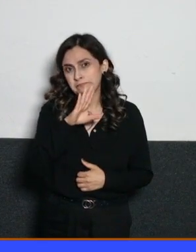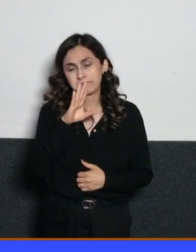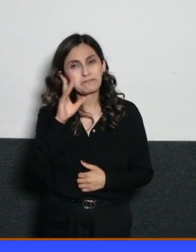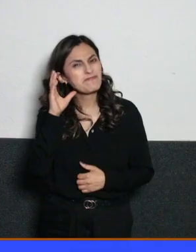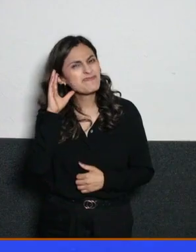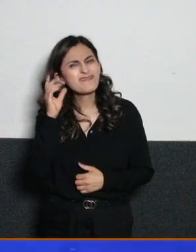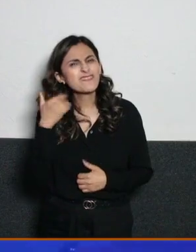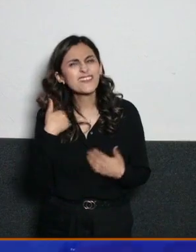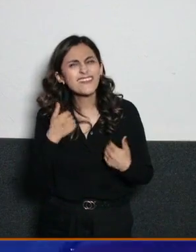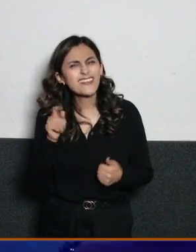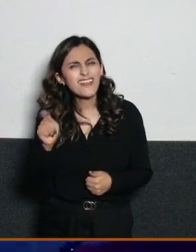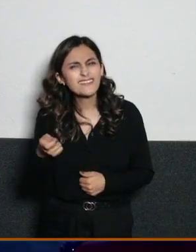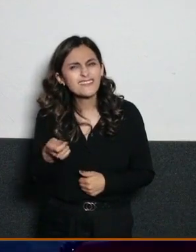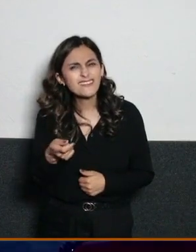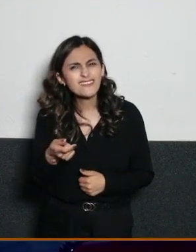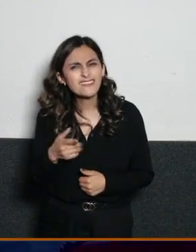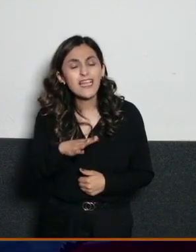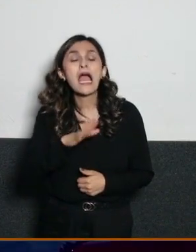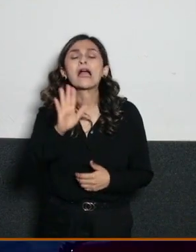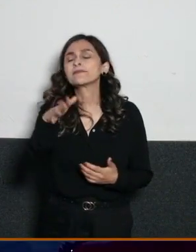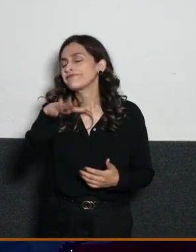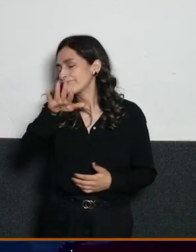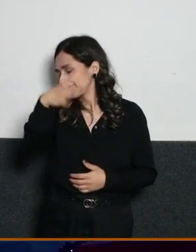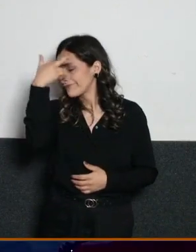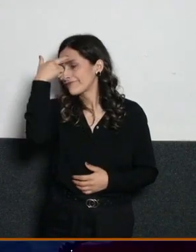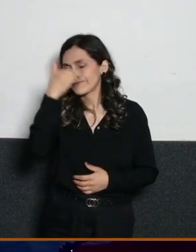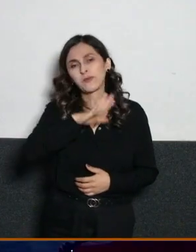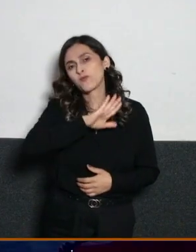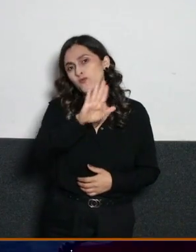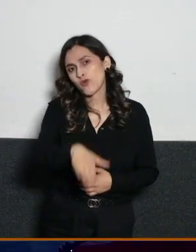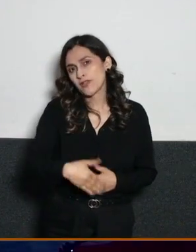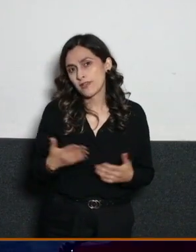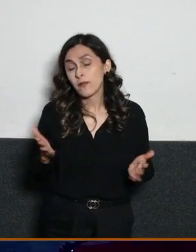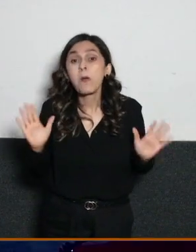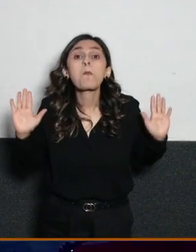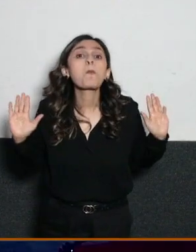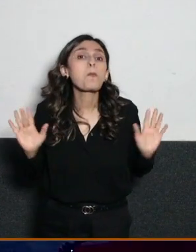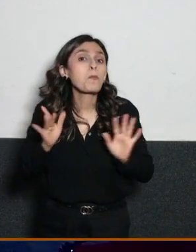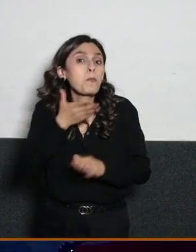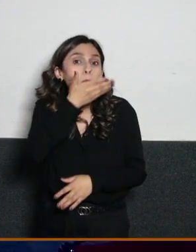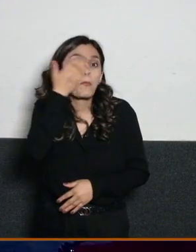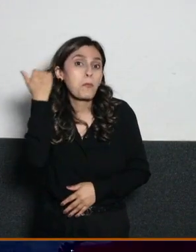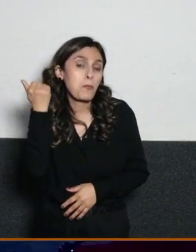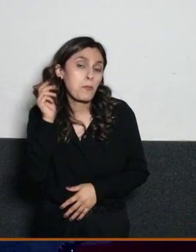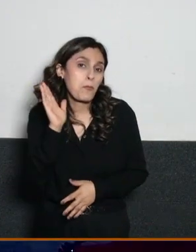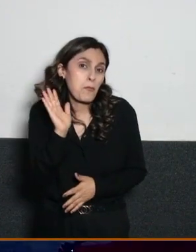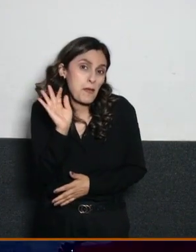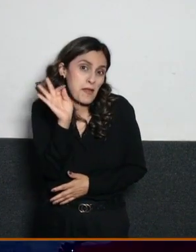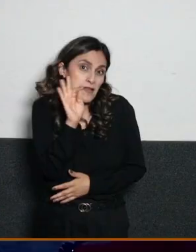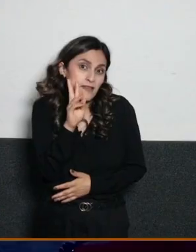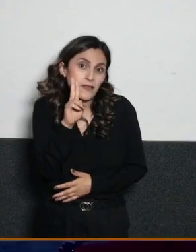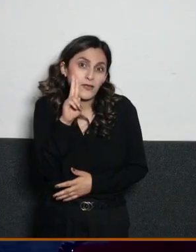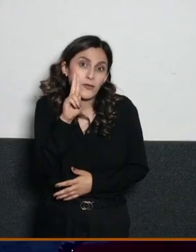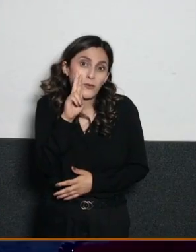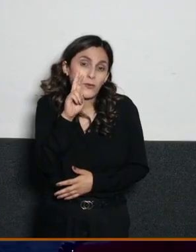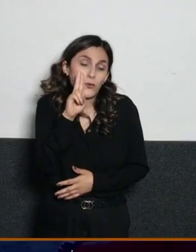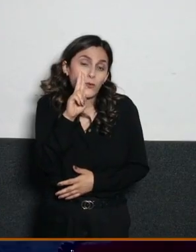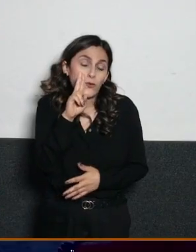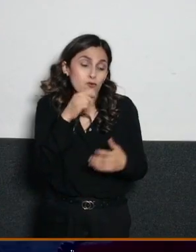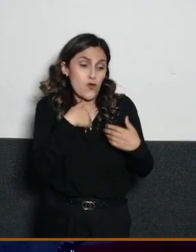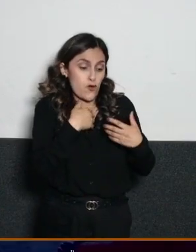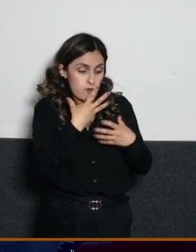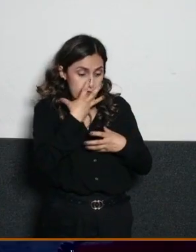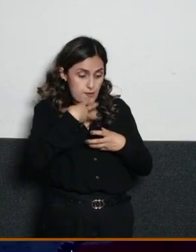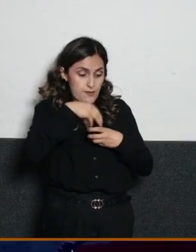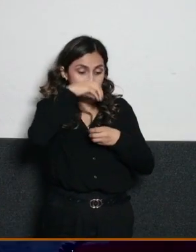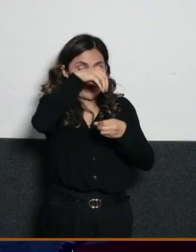¿Qué dijo? Ah, sí, me voy a morir, sin duda. ¿Quién sabe, ¿Quién sabe? Y me subo en un USB y quién sabe.